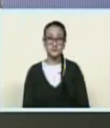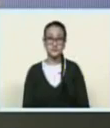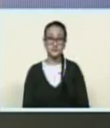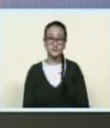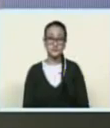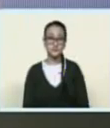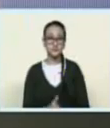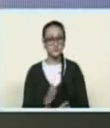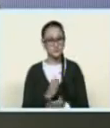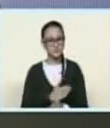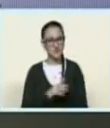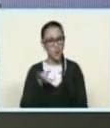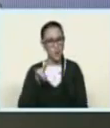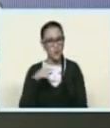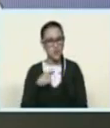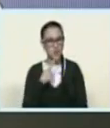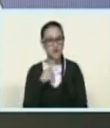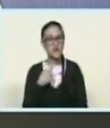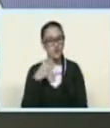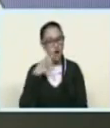Pero como lo dije el lunes, lo creo.